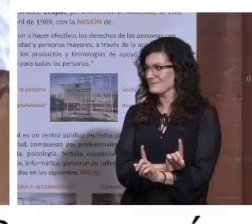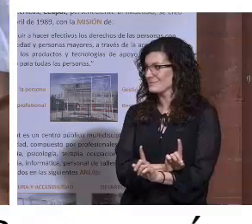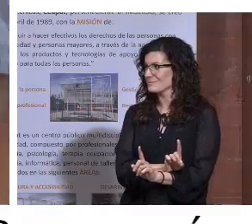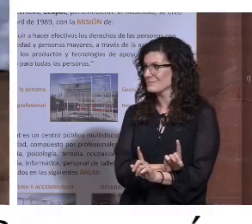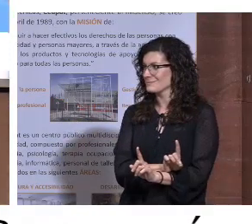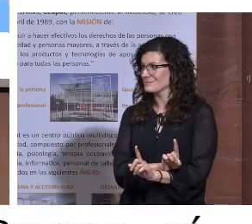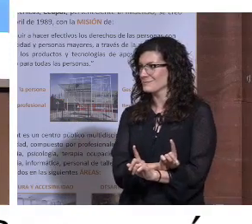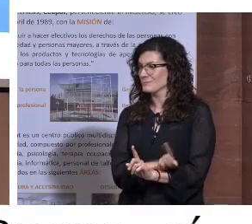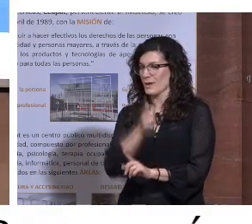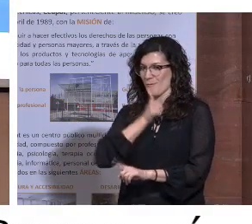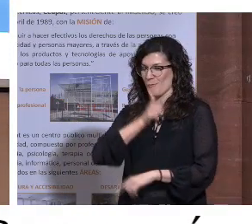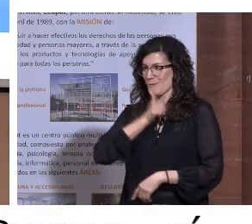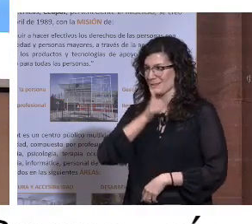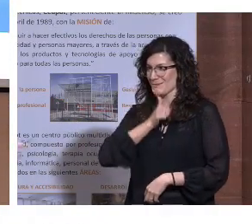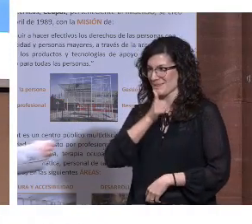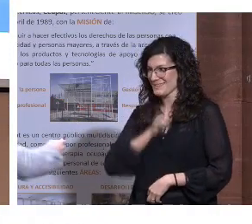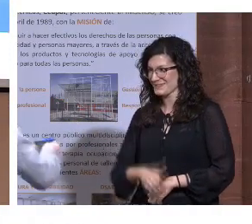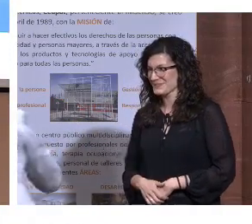y aguantando.